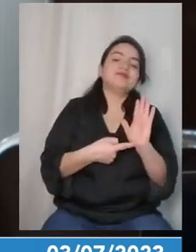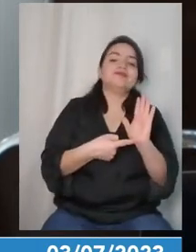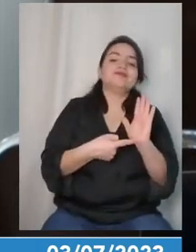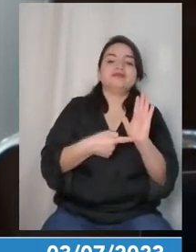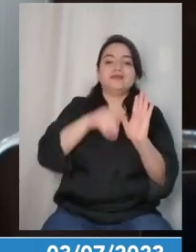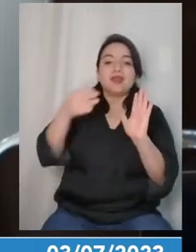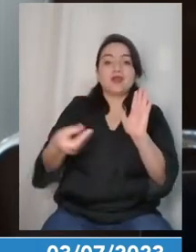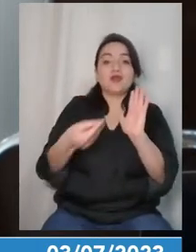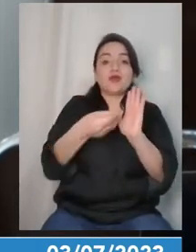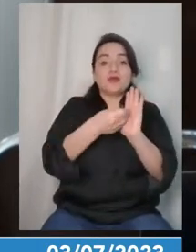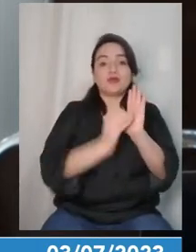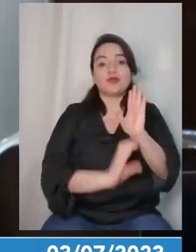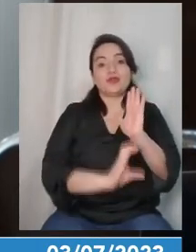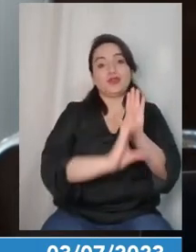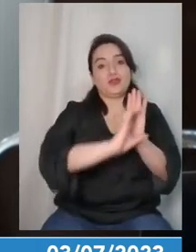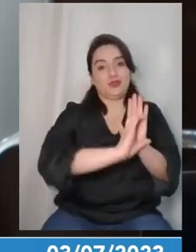Constitución.